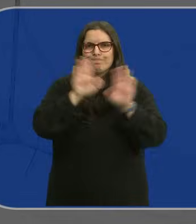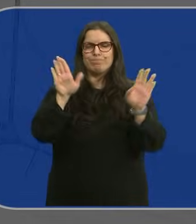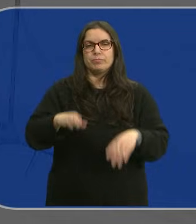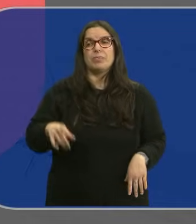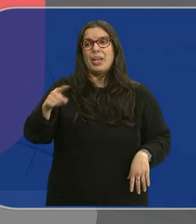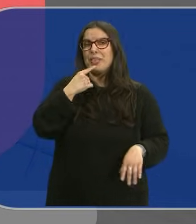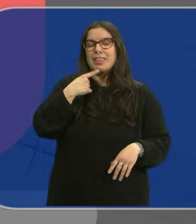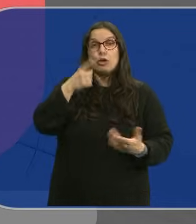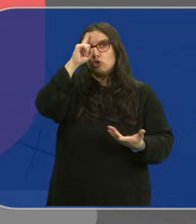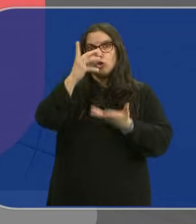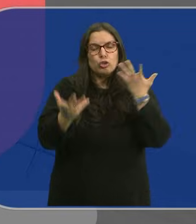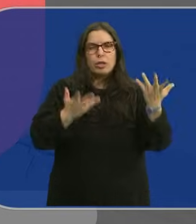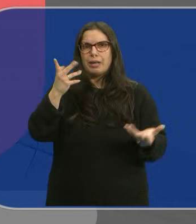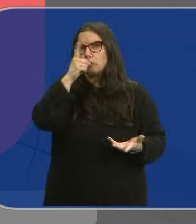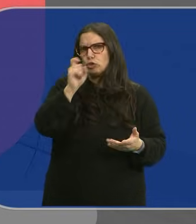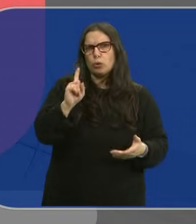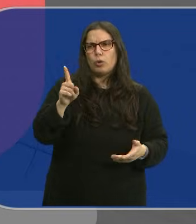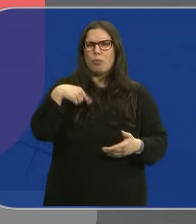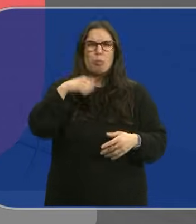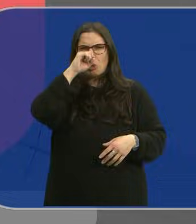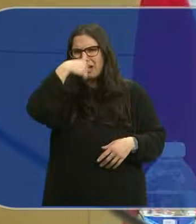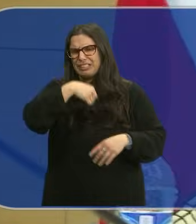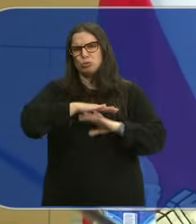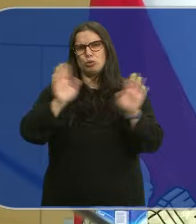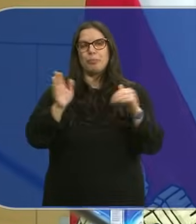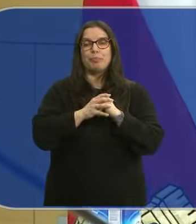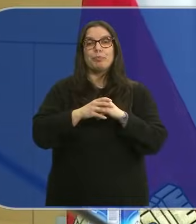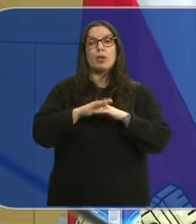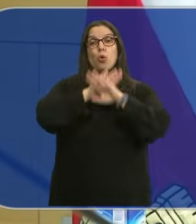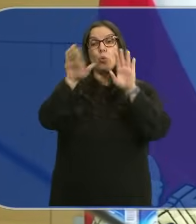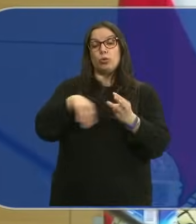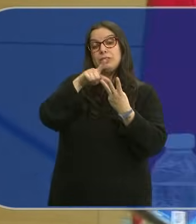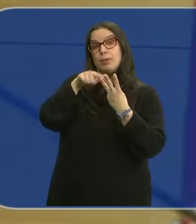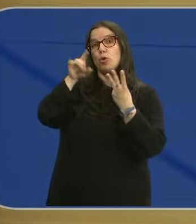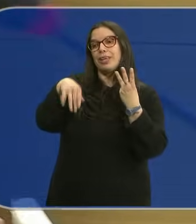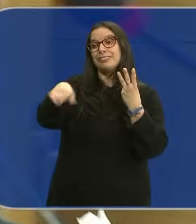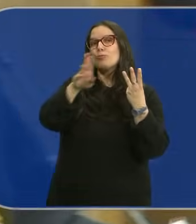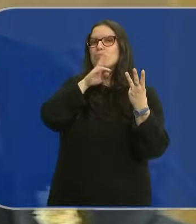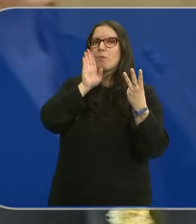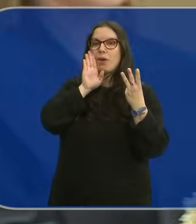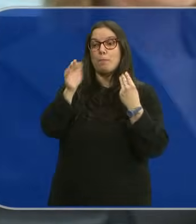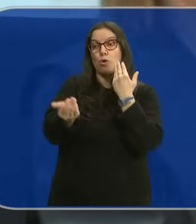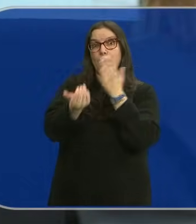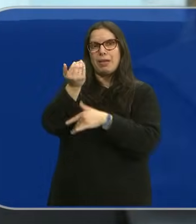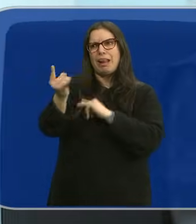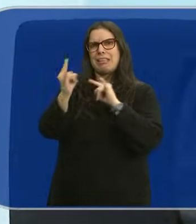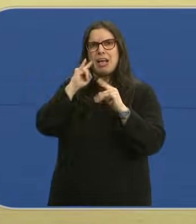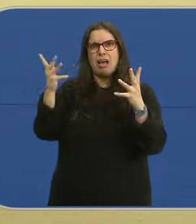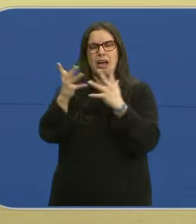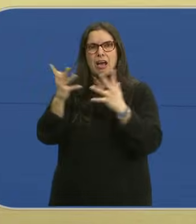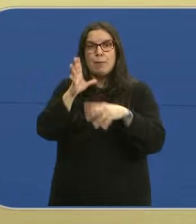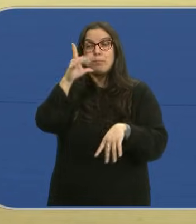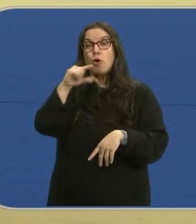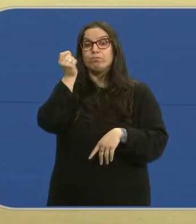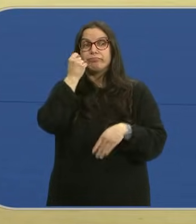nada. Decía que no sabía, que no se acordaba, que iba muy borracho. La última en declarar ha sido la madre, a la que llamó por la mañana con urgencia tras